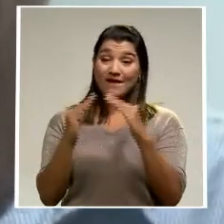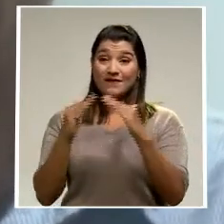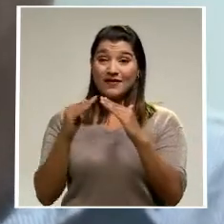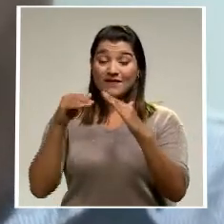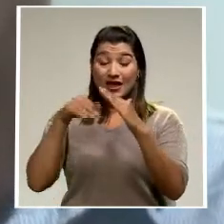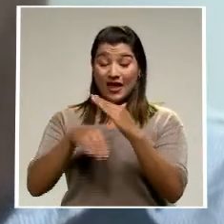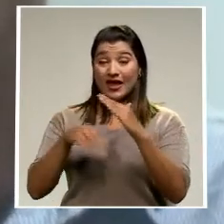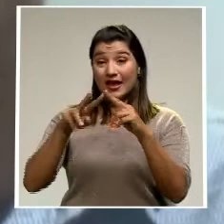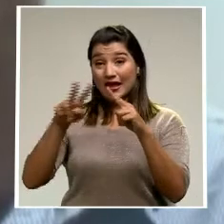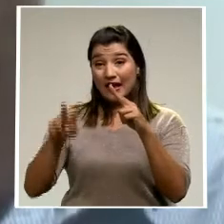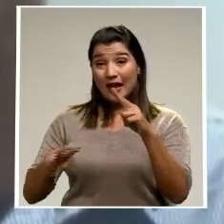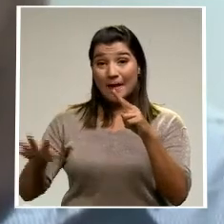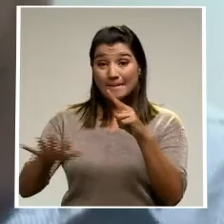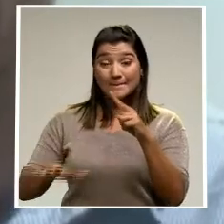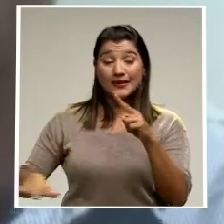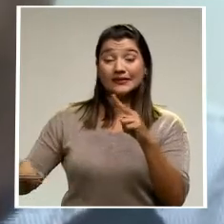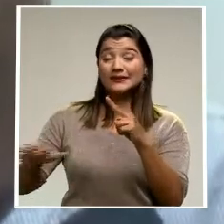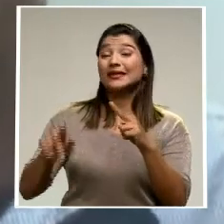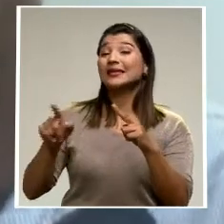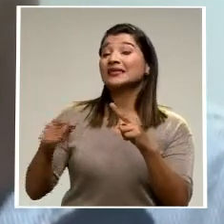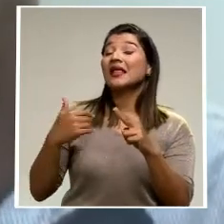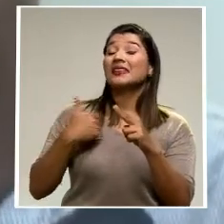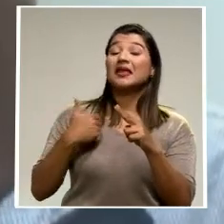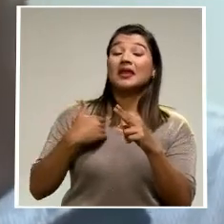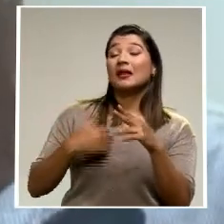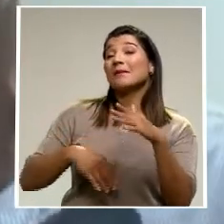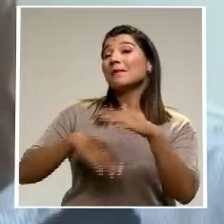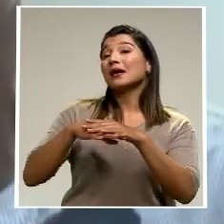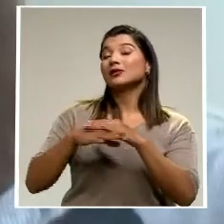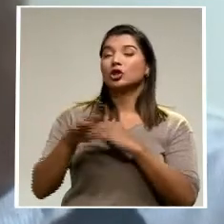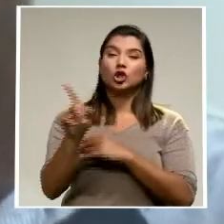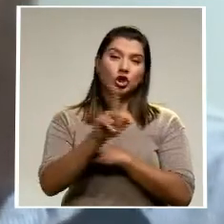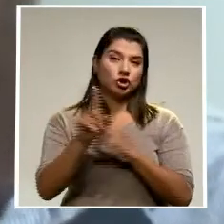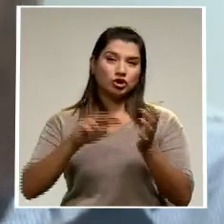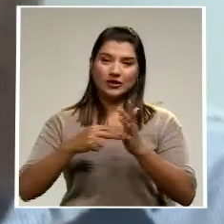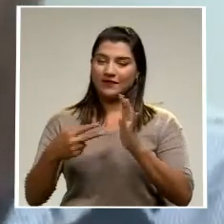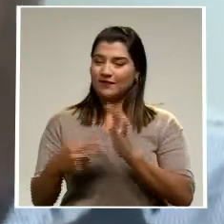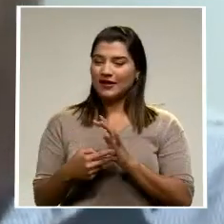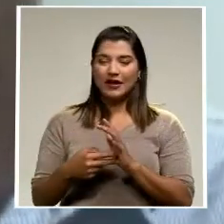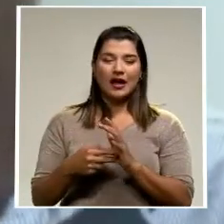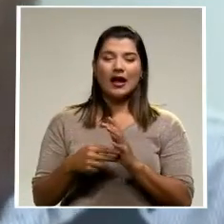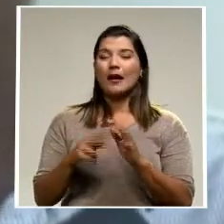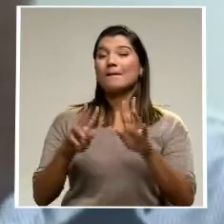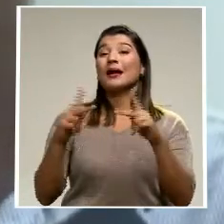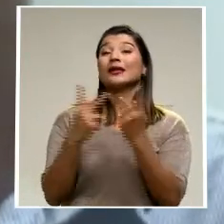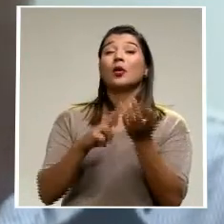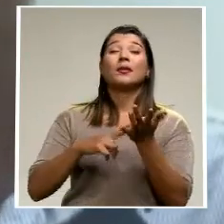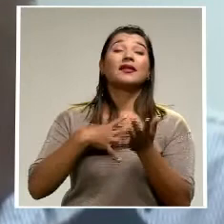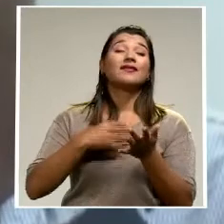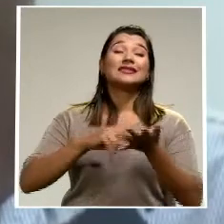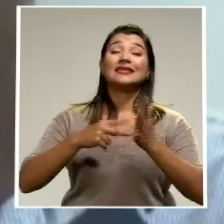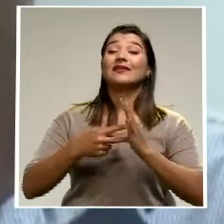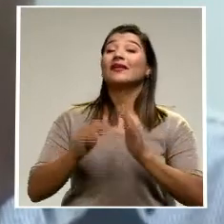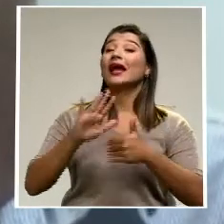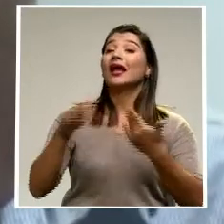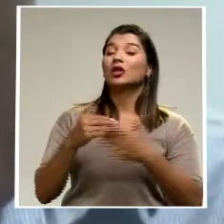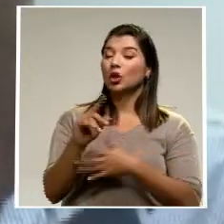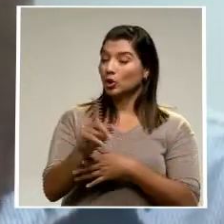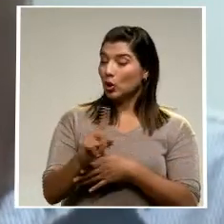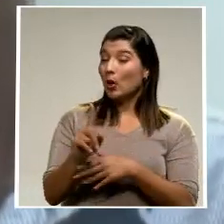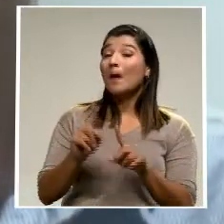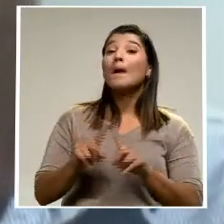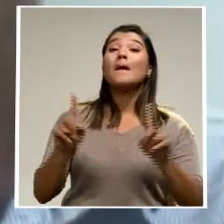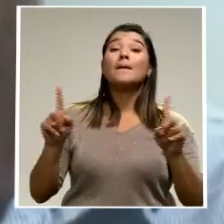que tiene como máximo no quiere decir que sea todo el liberacionismo, pero sí que está mayormente marcado